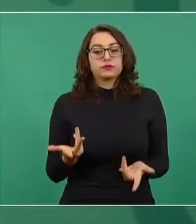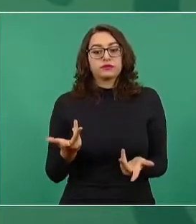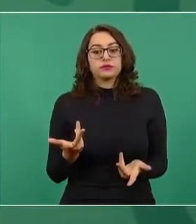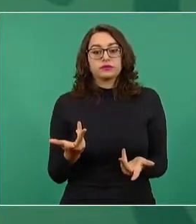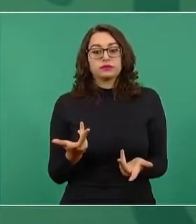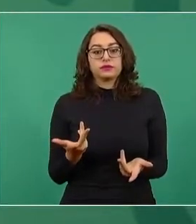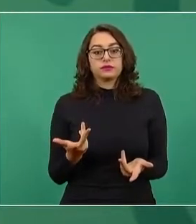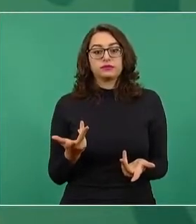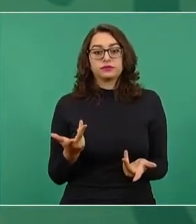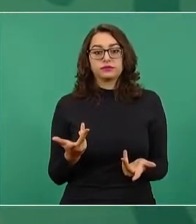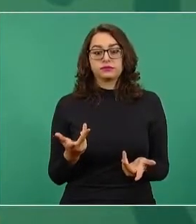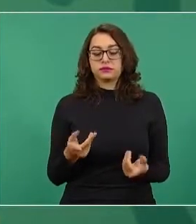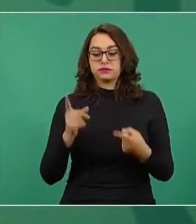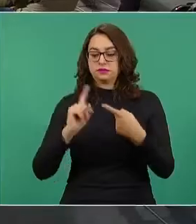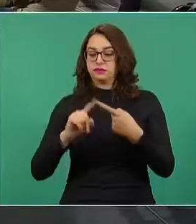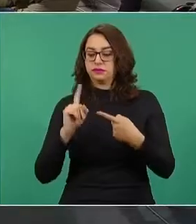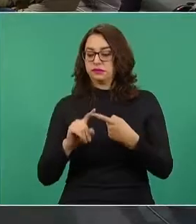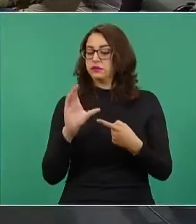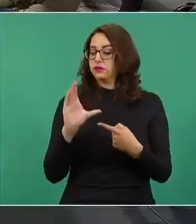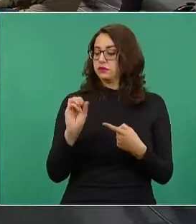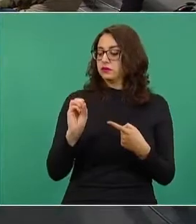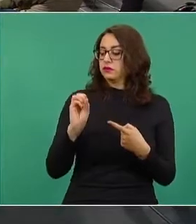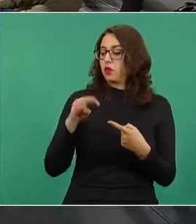primero era combustóleo